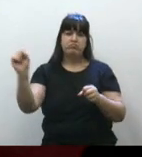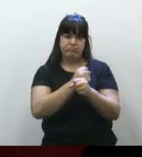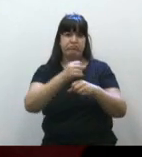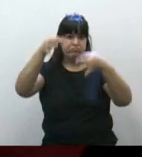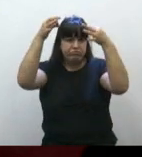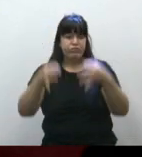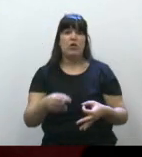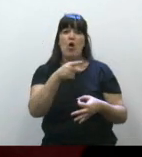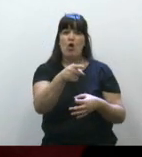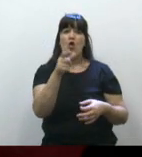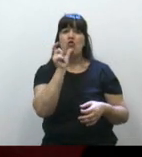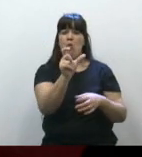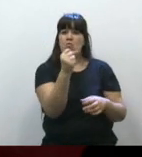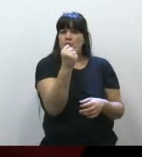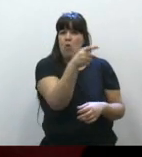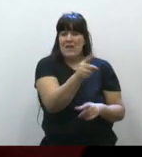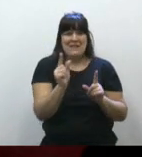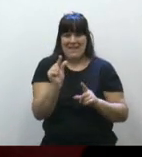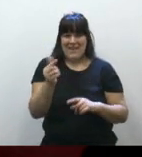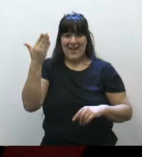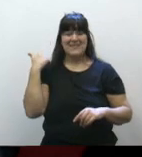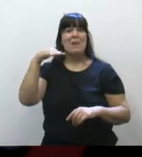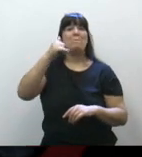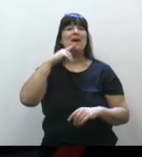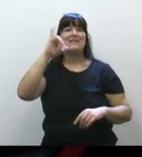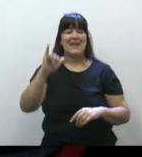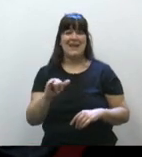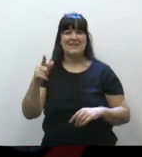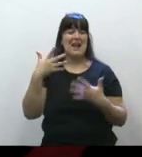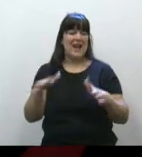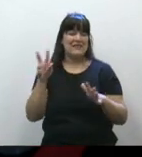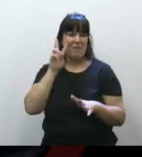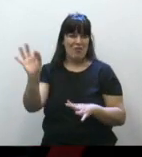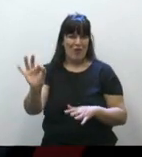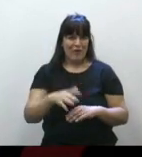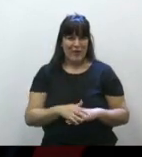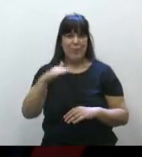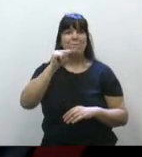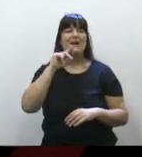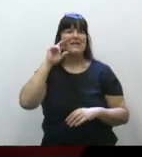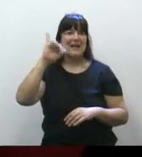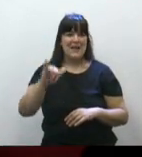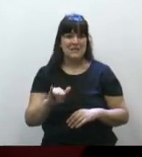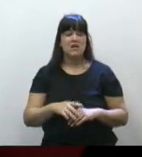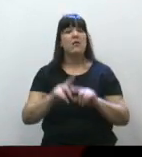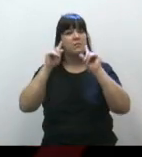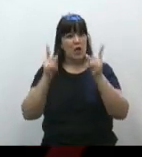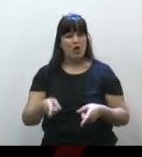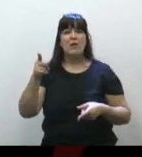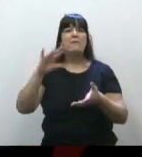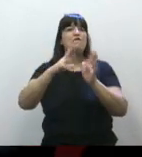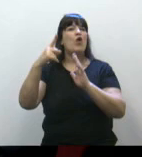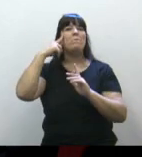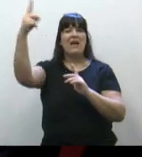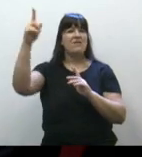fuertísimo lo acaba de decir el senador martínez qué lástima que no lo veo pero también ha sostenido esta idea